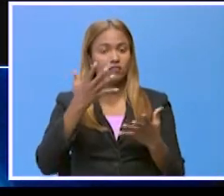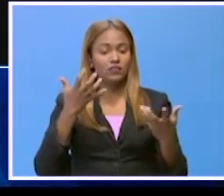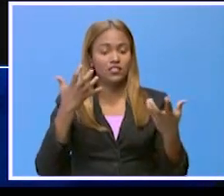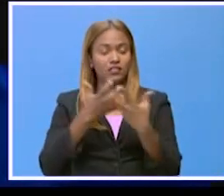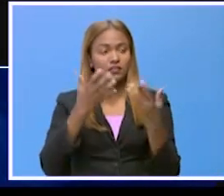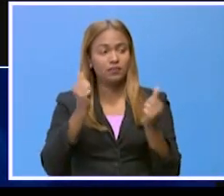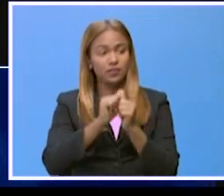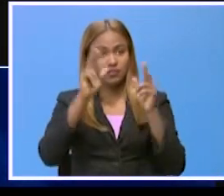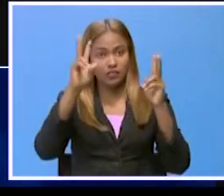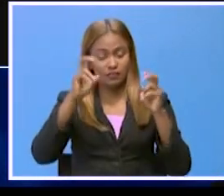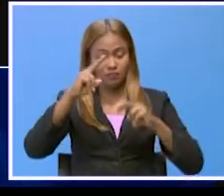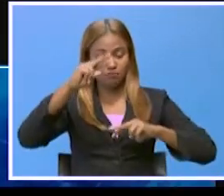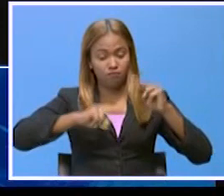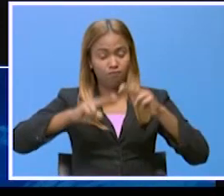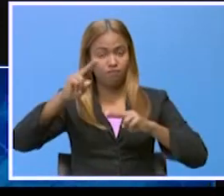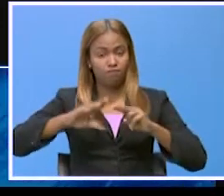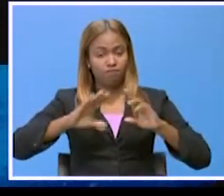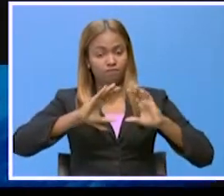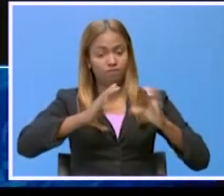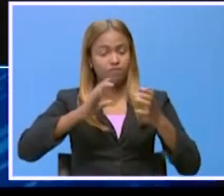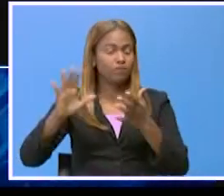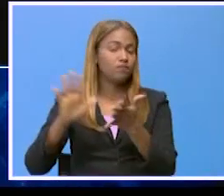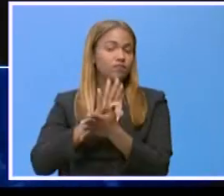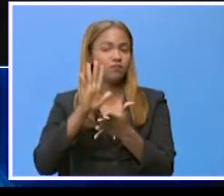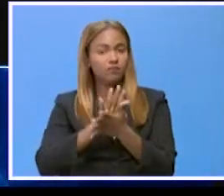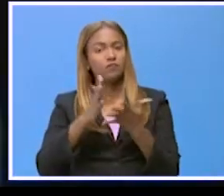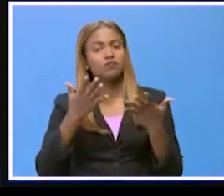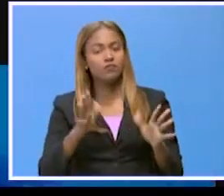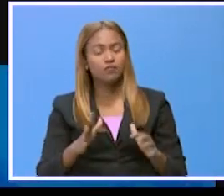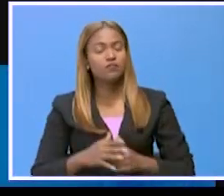edificaciones y de las construcciones